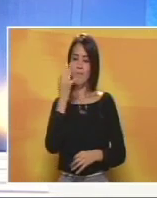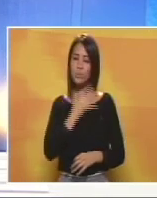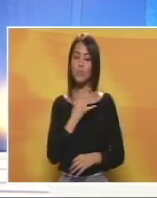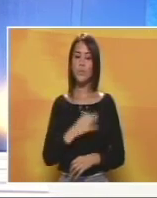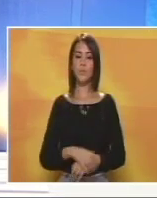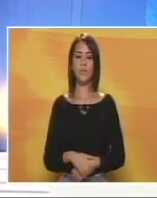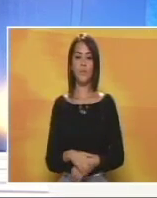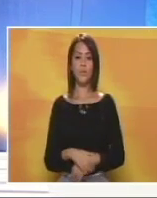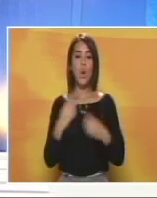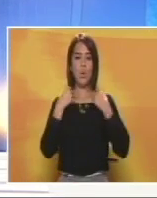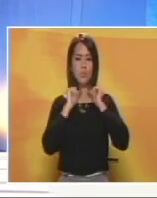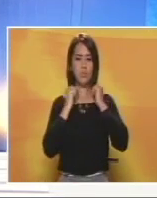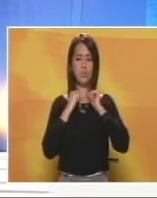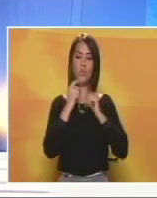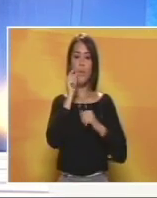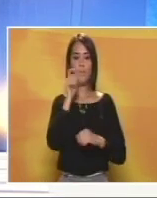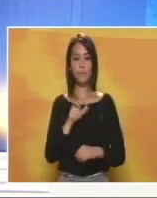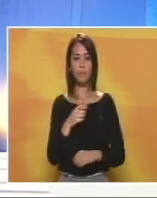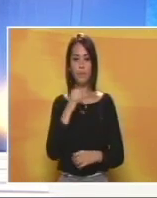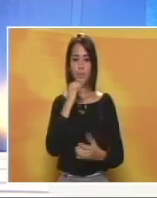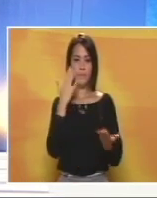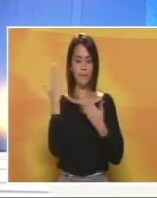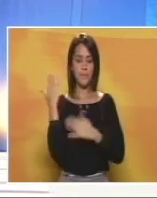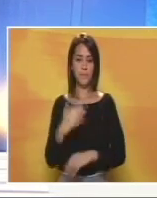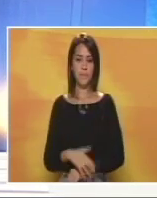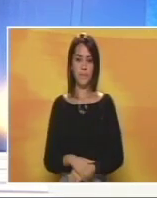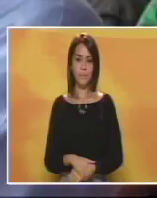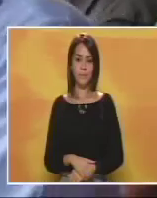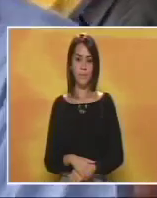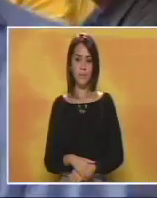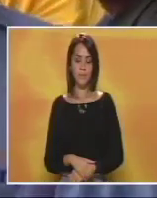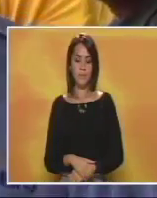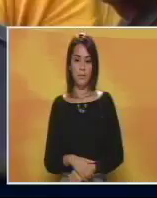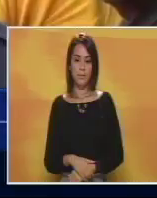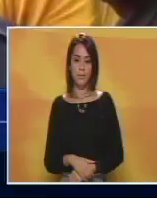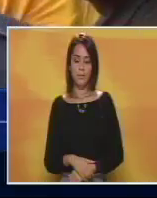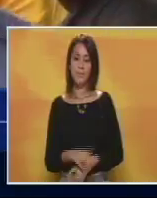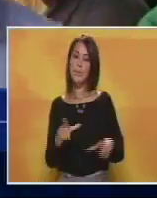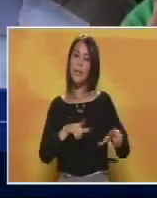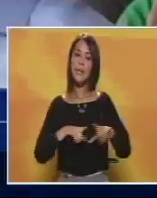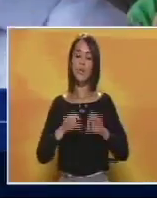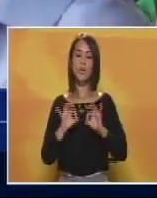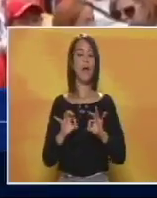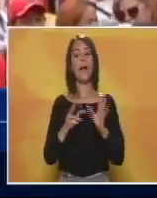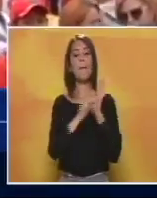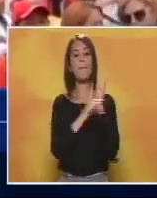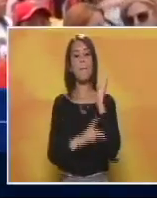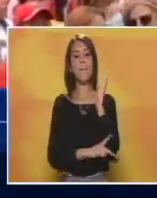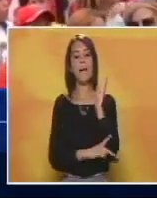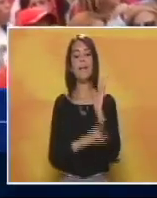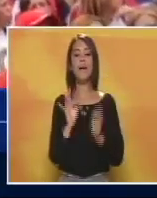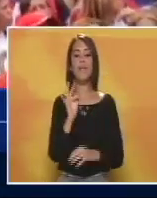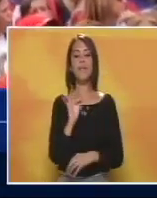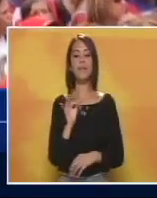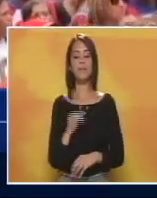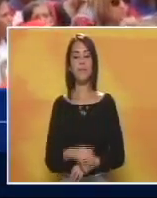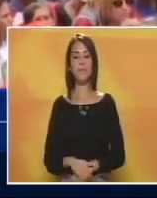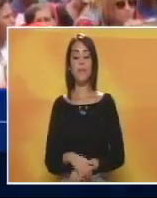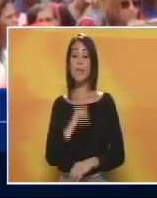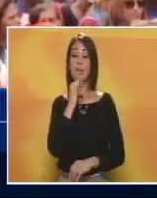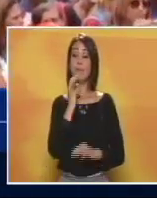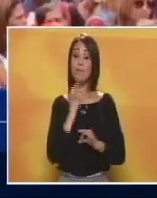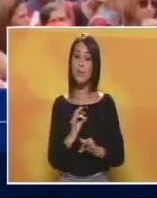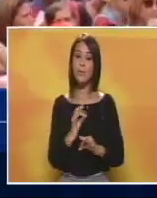campaña Simón Bolívar en la entidad. Génesis Colmenares nos tiene los detalles. Desde los espacios del Parque Francisco Tamayo, Isturiz señaló